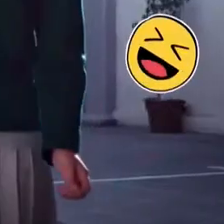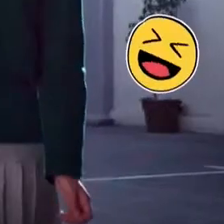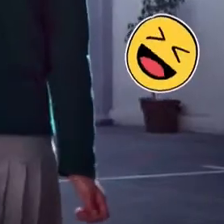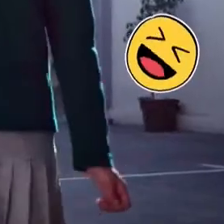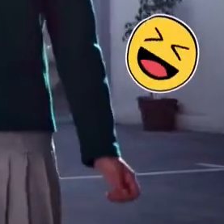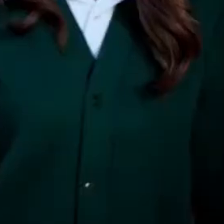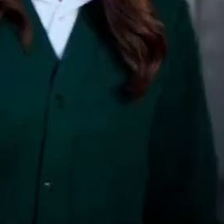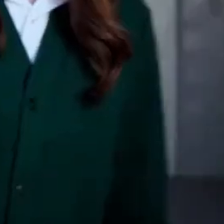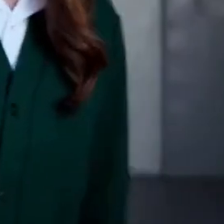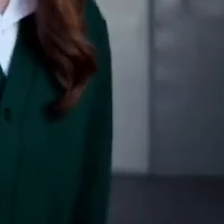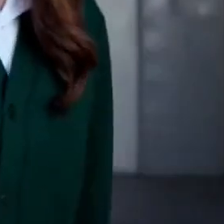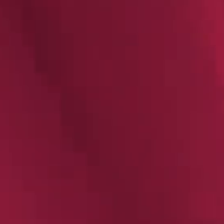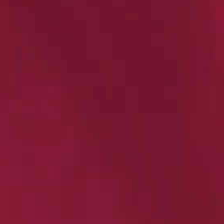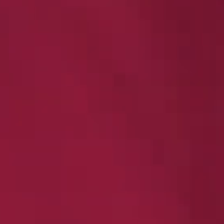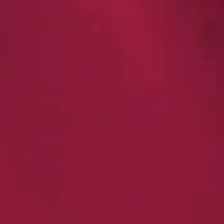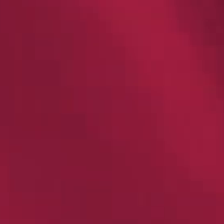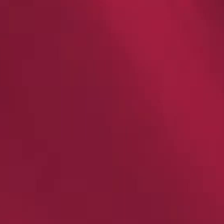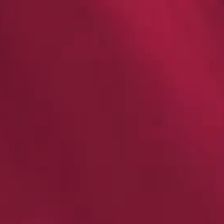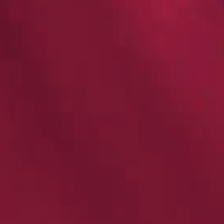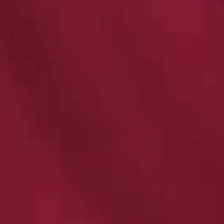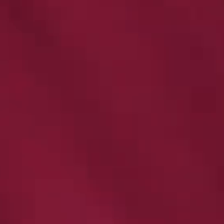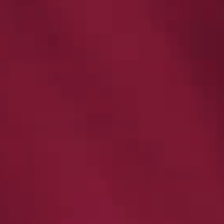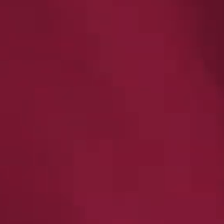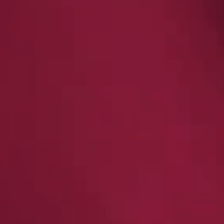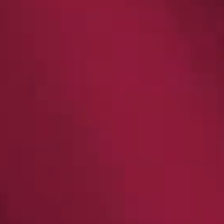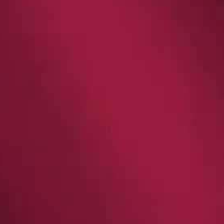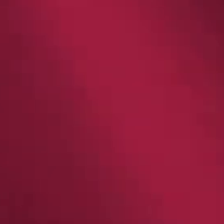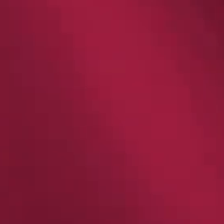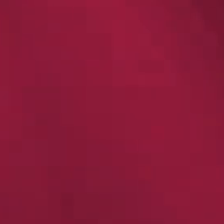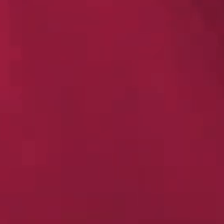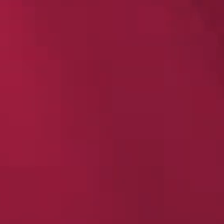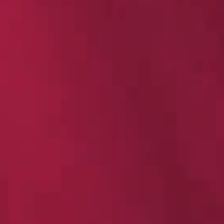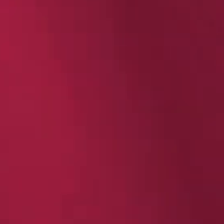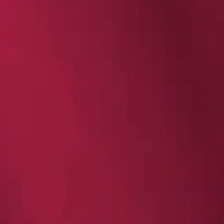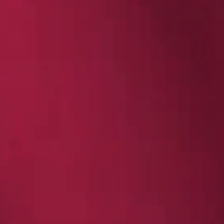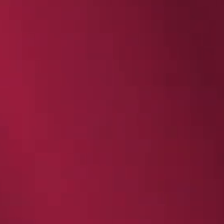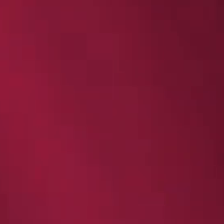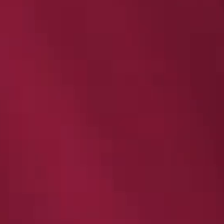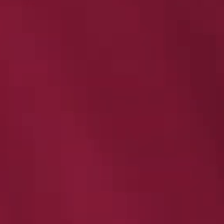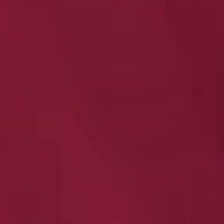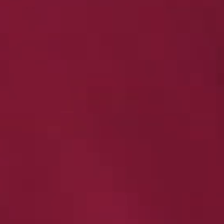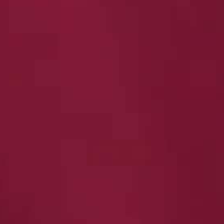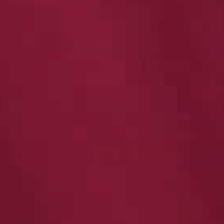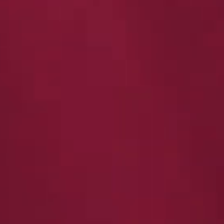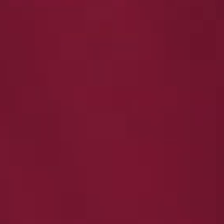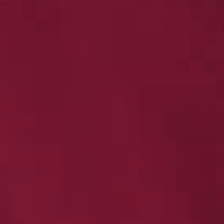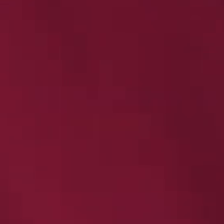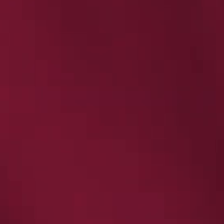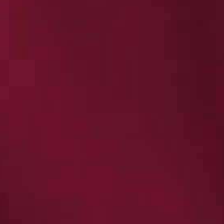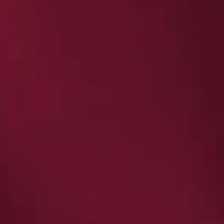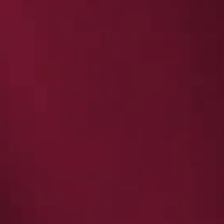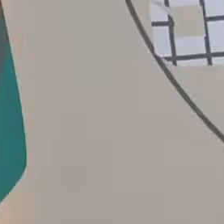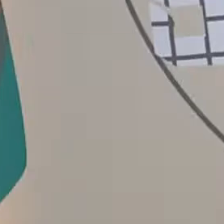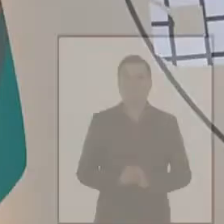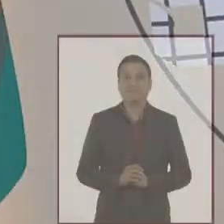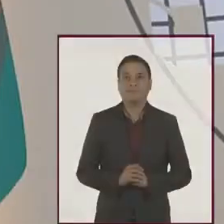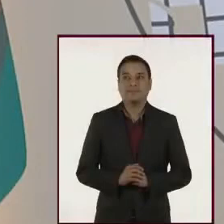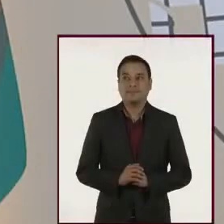800-911-2000. Juntos por la paz. Secretaría de Educación Pública. Gobierno de México.